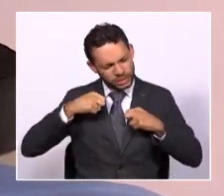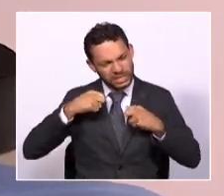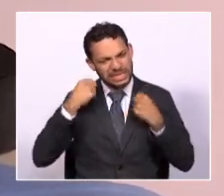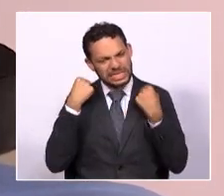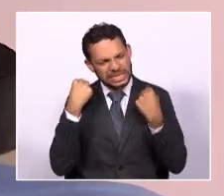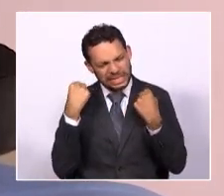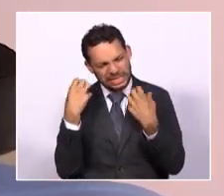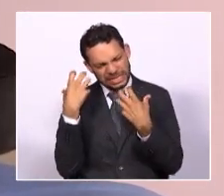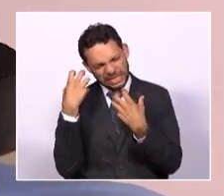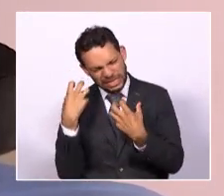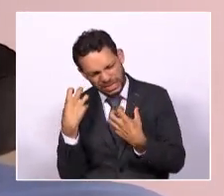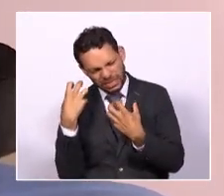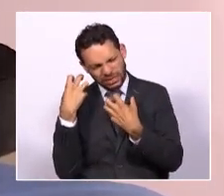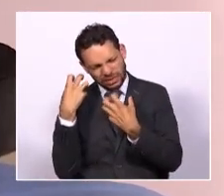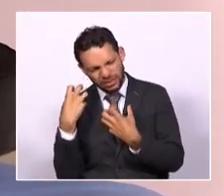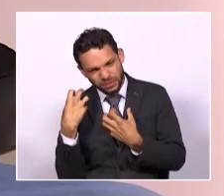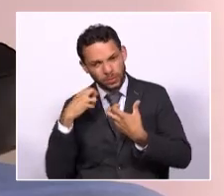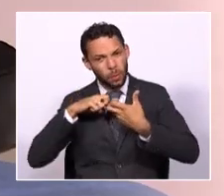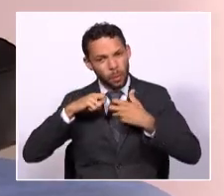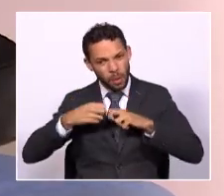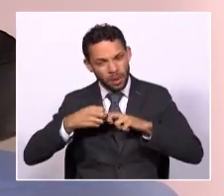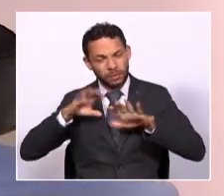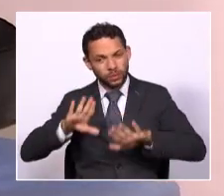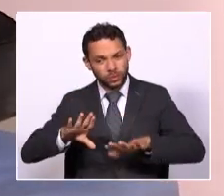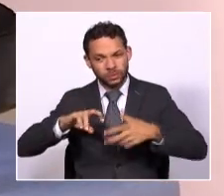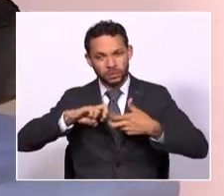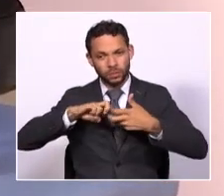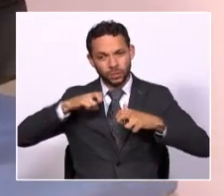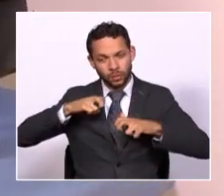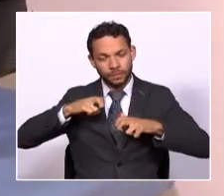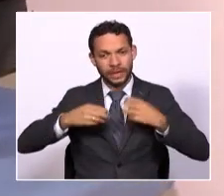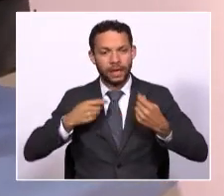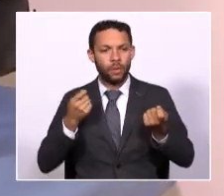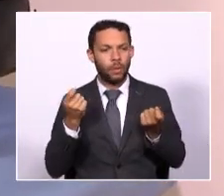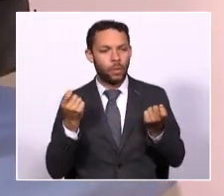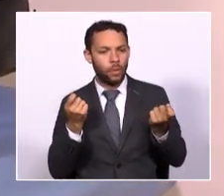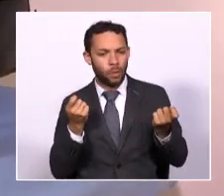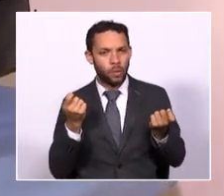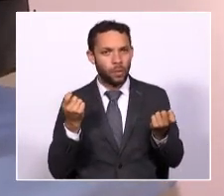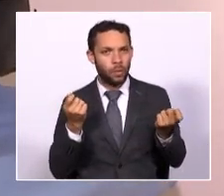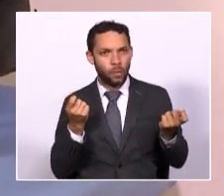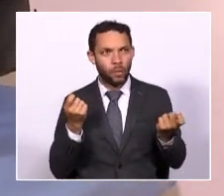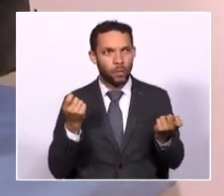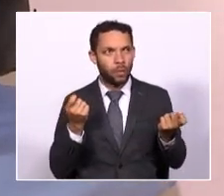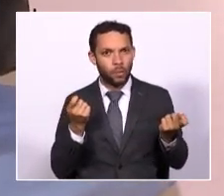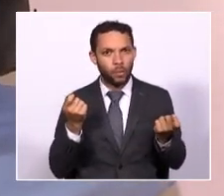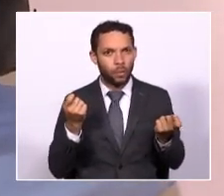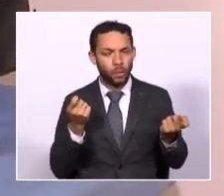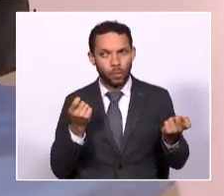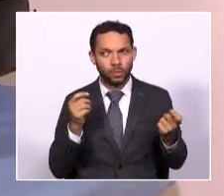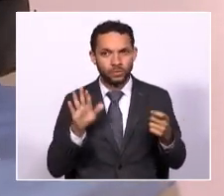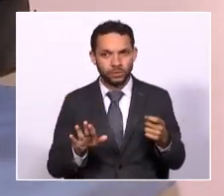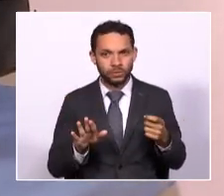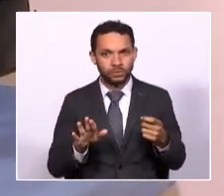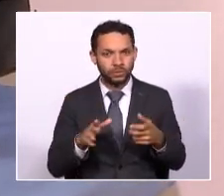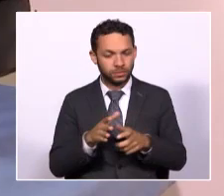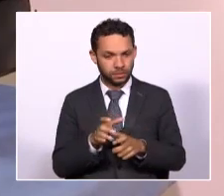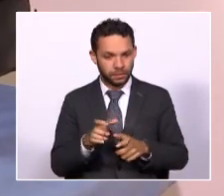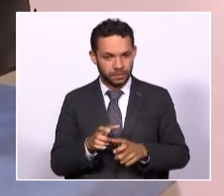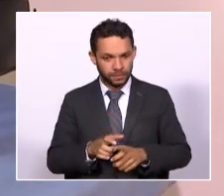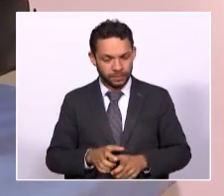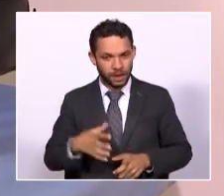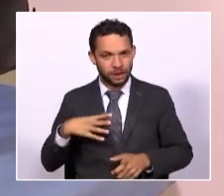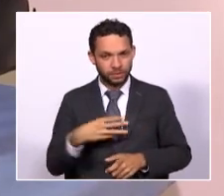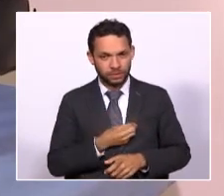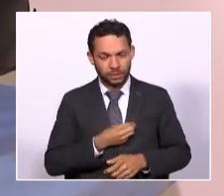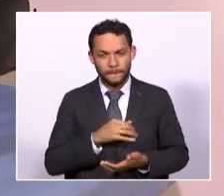o desplazamientos de la columna lumbar. Vamos a empezar siempre de la zona lumbar hasta la zona cervical. Entonces ahora